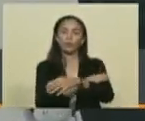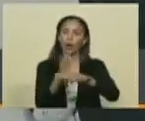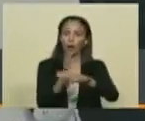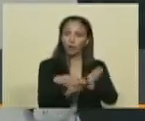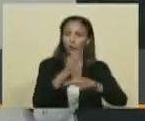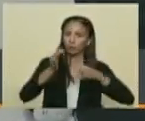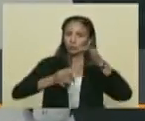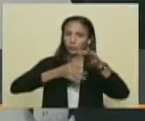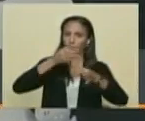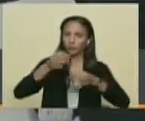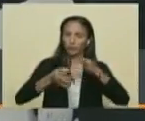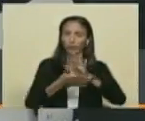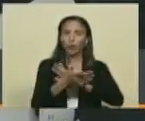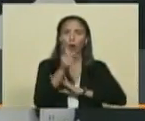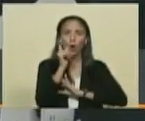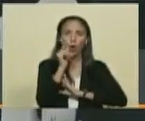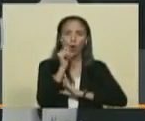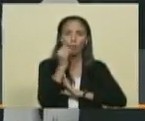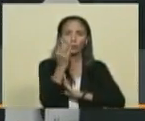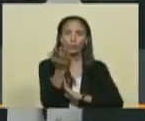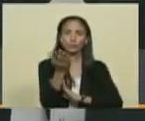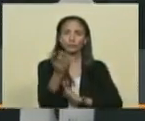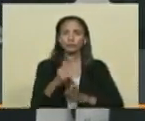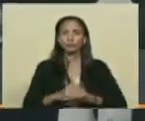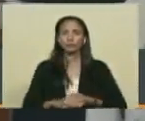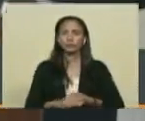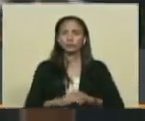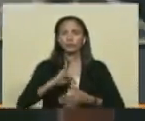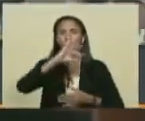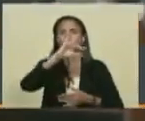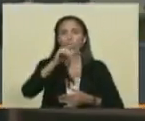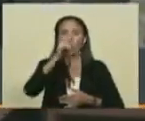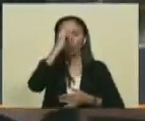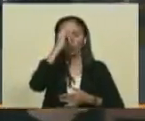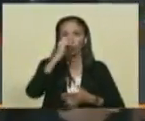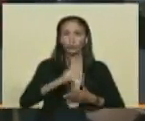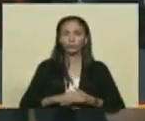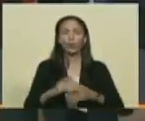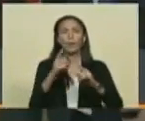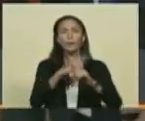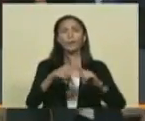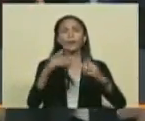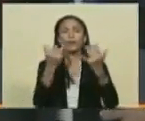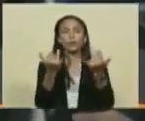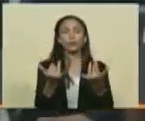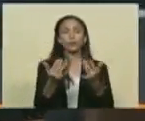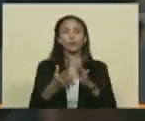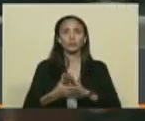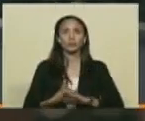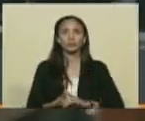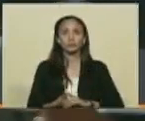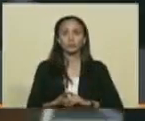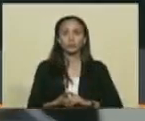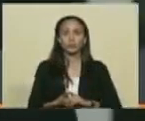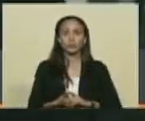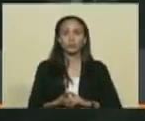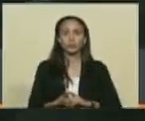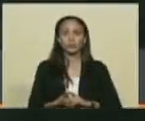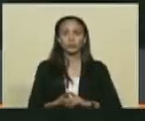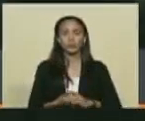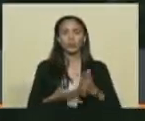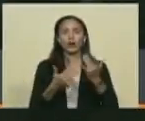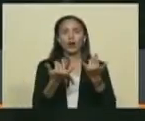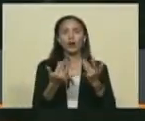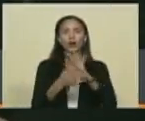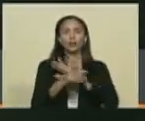el presidente Danilo Medina, lo será Luis Borges, pero en esta ocasión va a hablar el